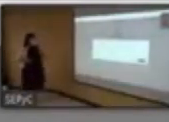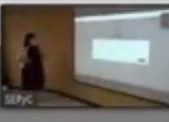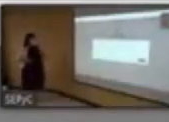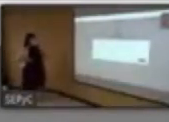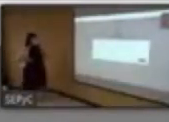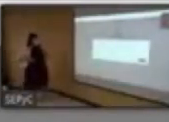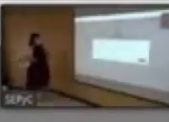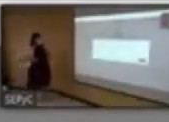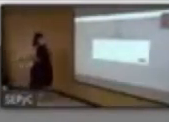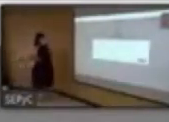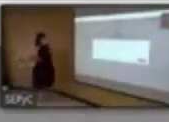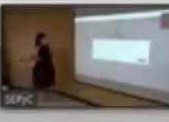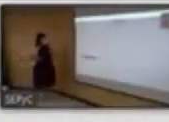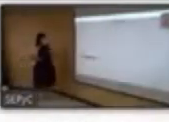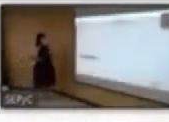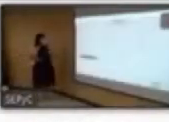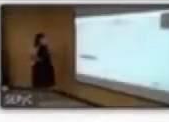Presentamos, por favor.